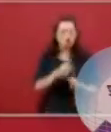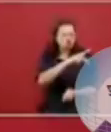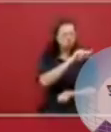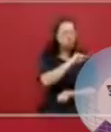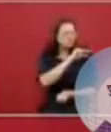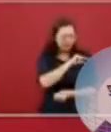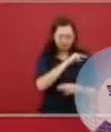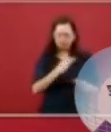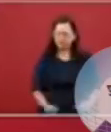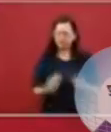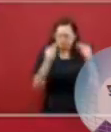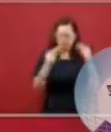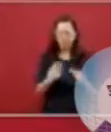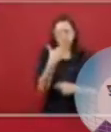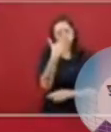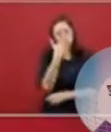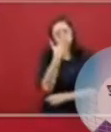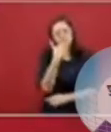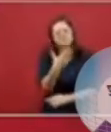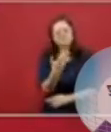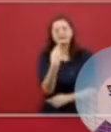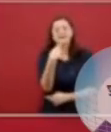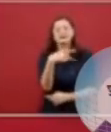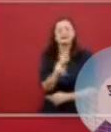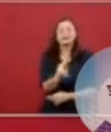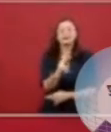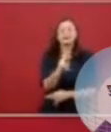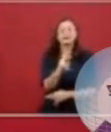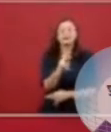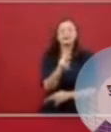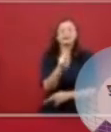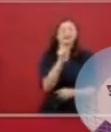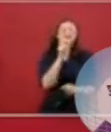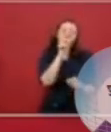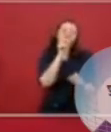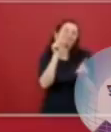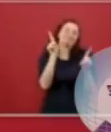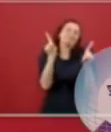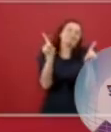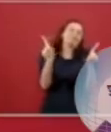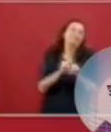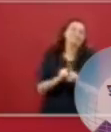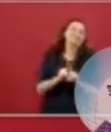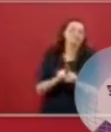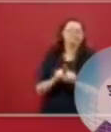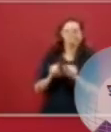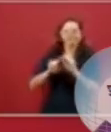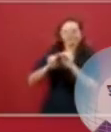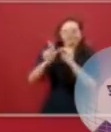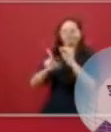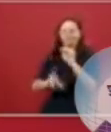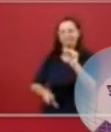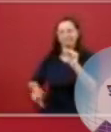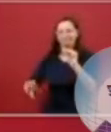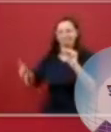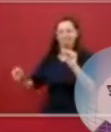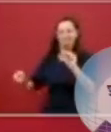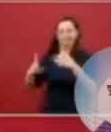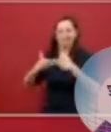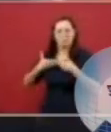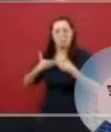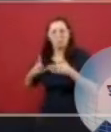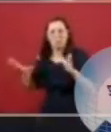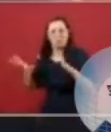privado, pero que tenga también beneficios el sector